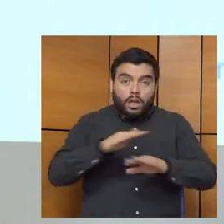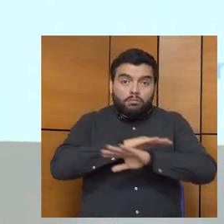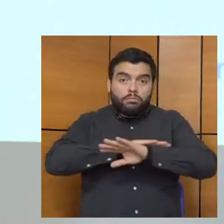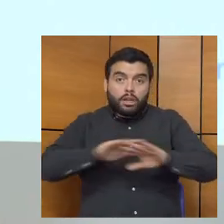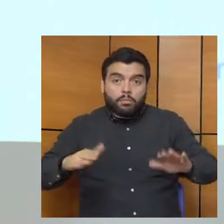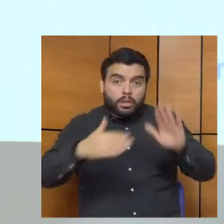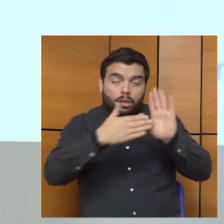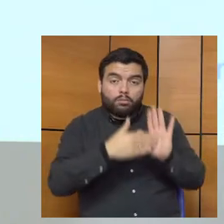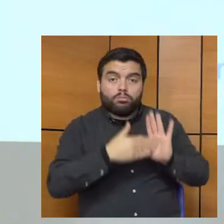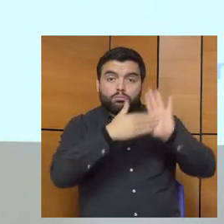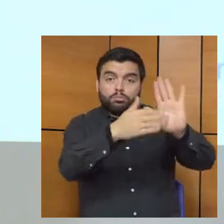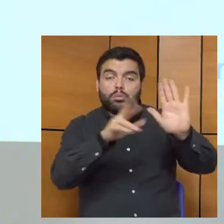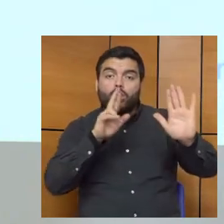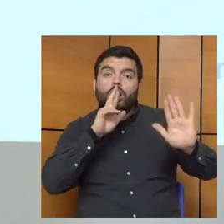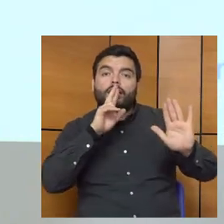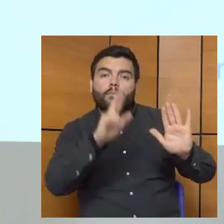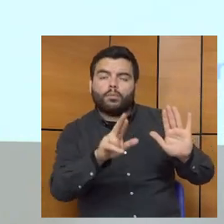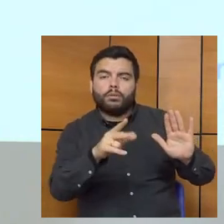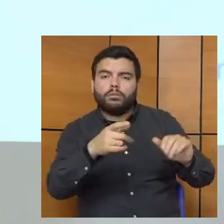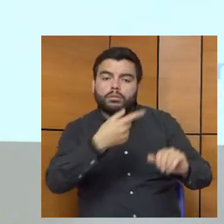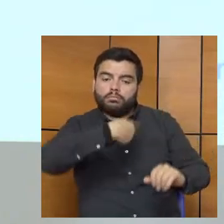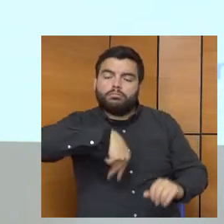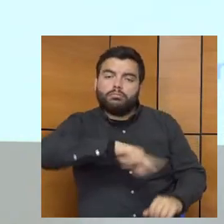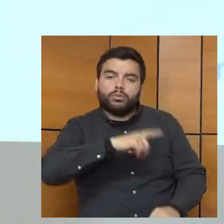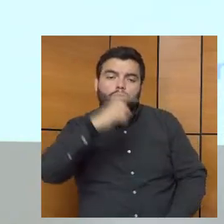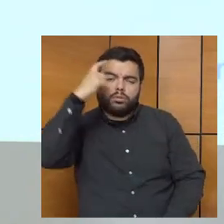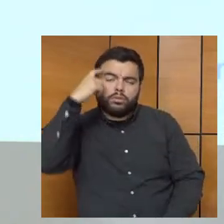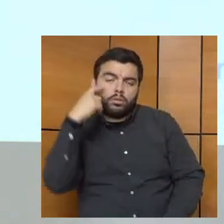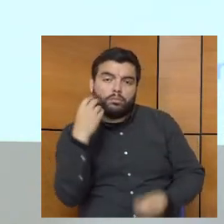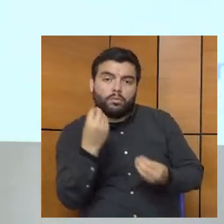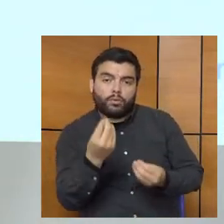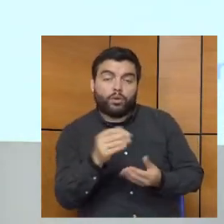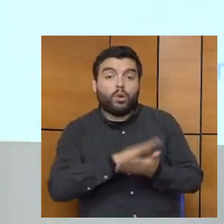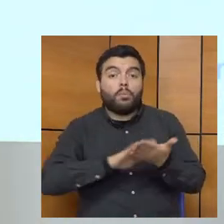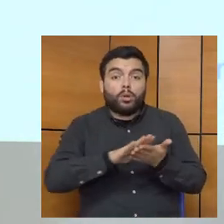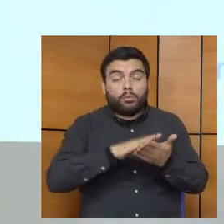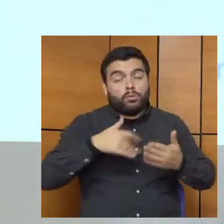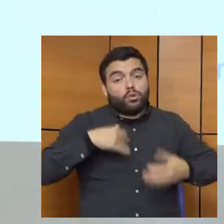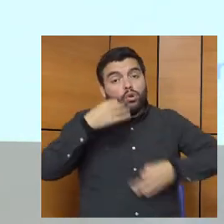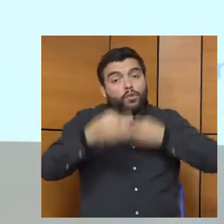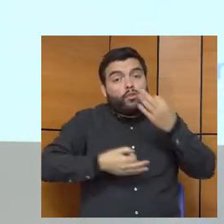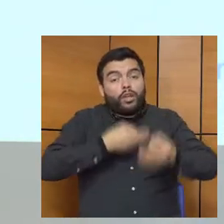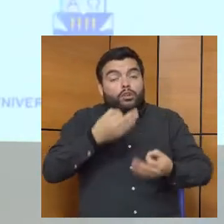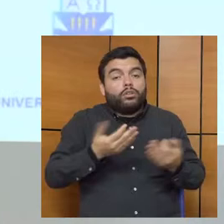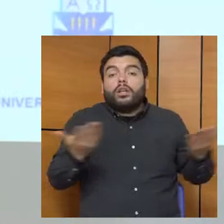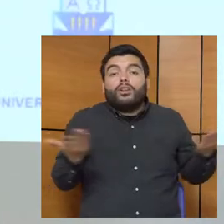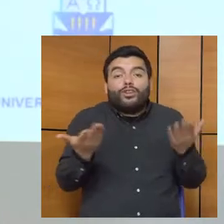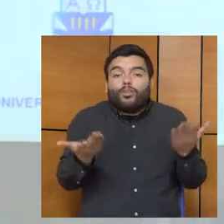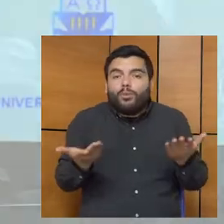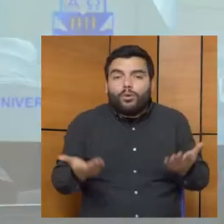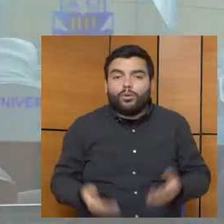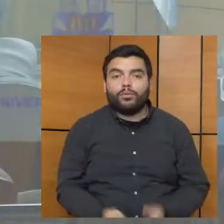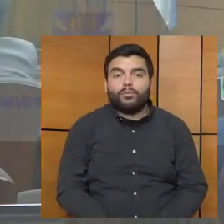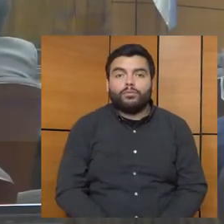los resultados de esto que creemos que es útil para Chile. Le voy a contar un poco cómo fue esto.